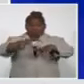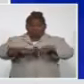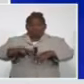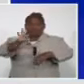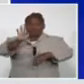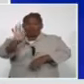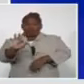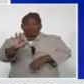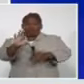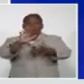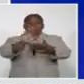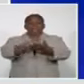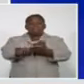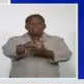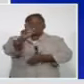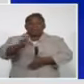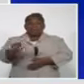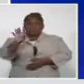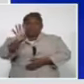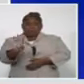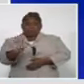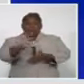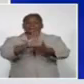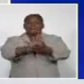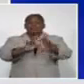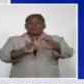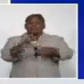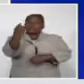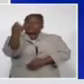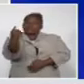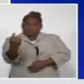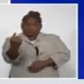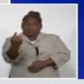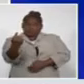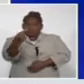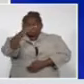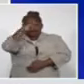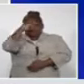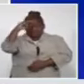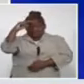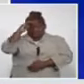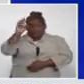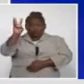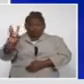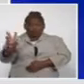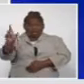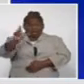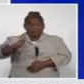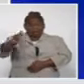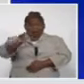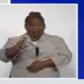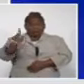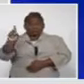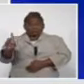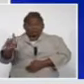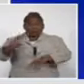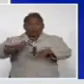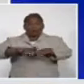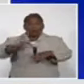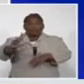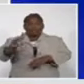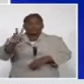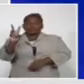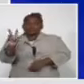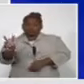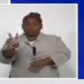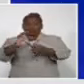con 4, Matanzas con 1, Santi Espíritu con 3, Camagüey con 1, Holguín con 2, Guantánamo